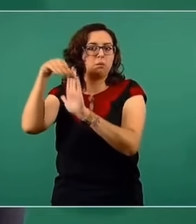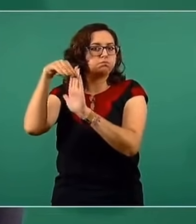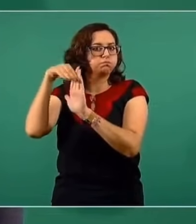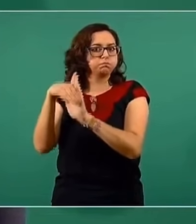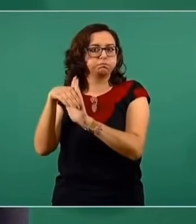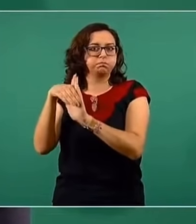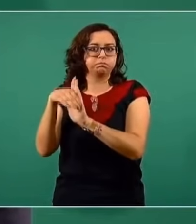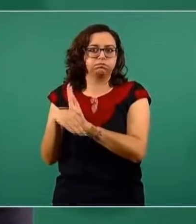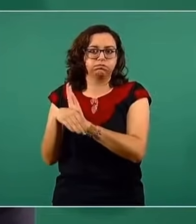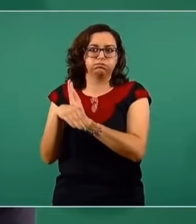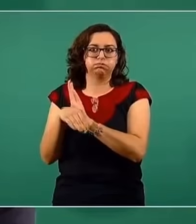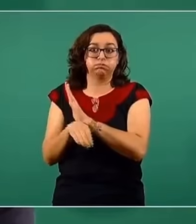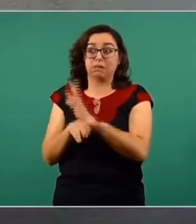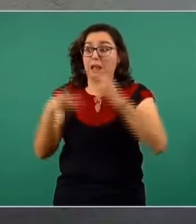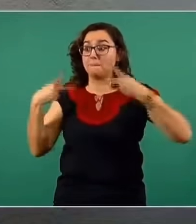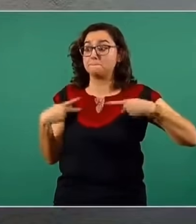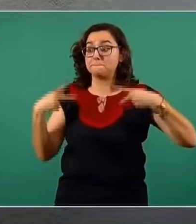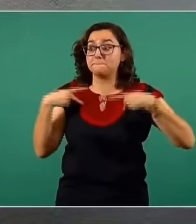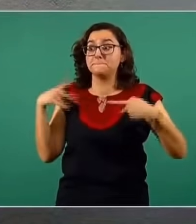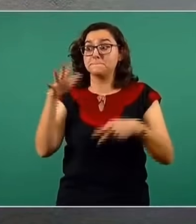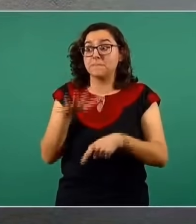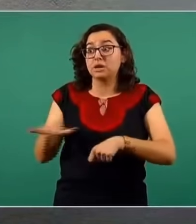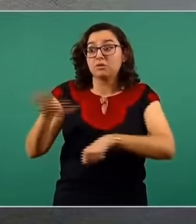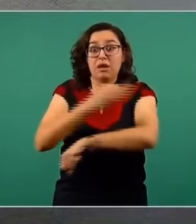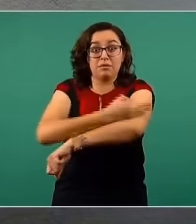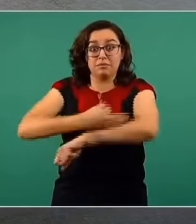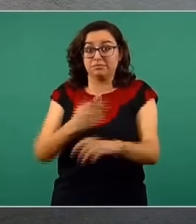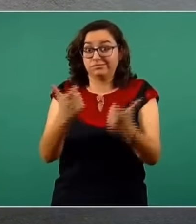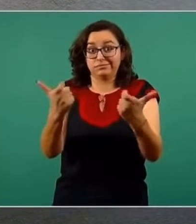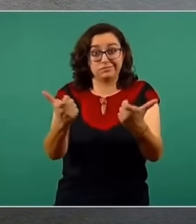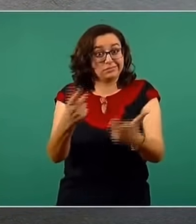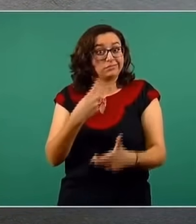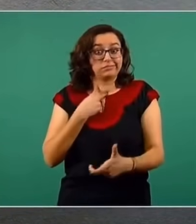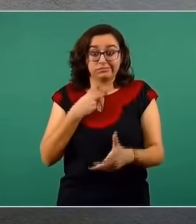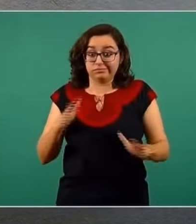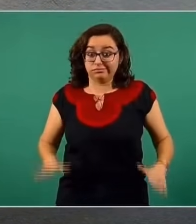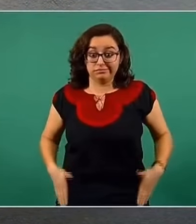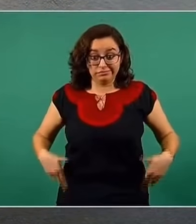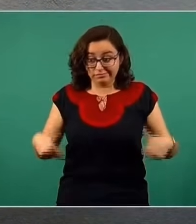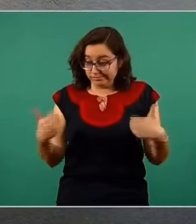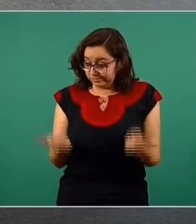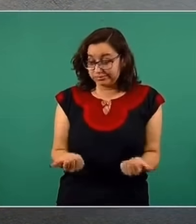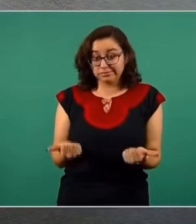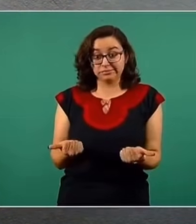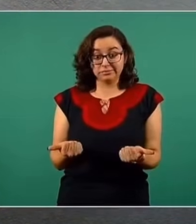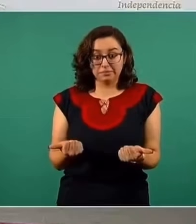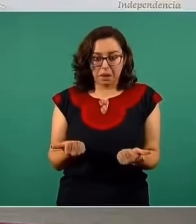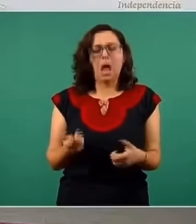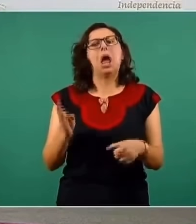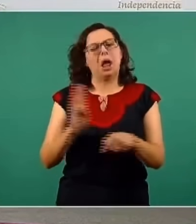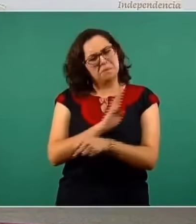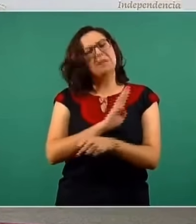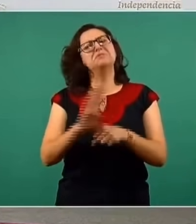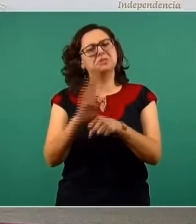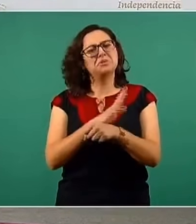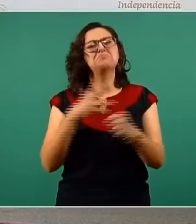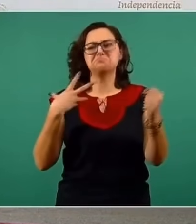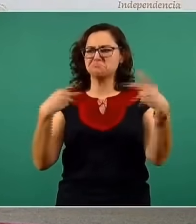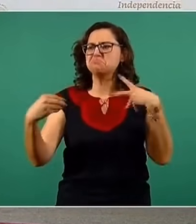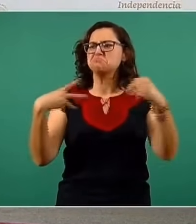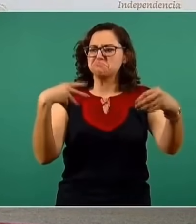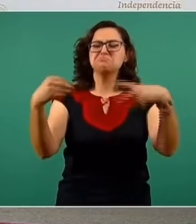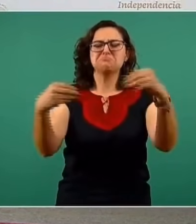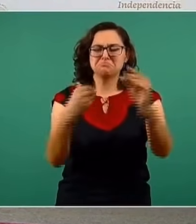familiares, que son las que más nos han preocupado a lo largo de todo este tiempo. Aunque tiene un beneficio, se reducen los contagios.